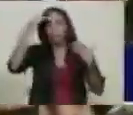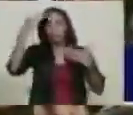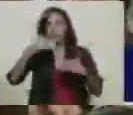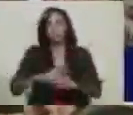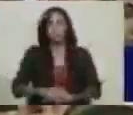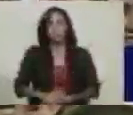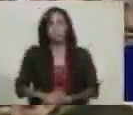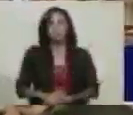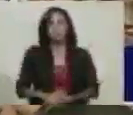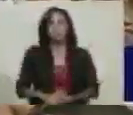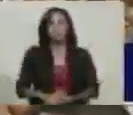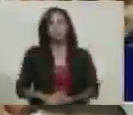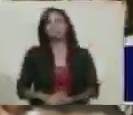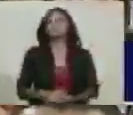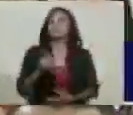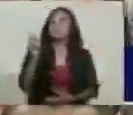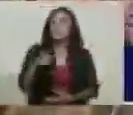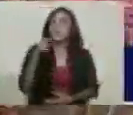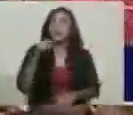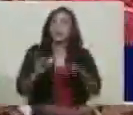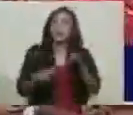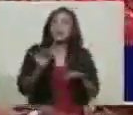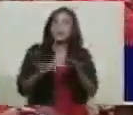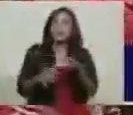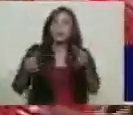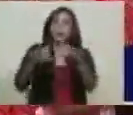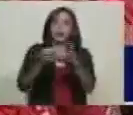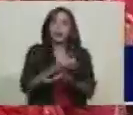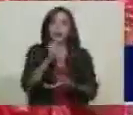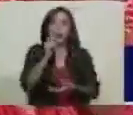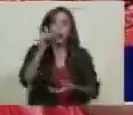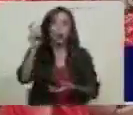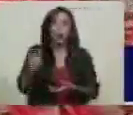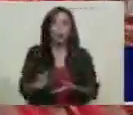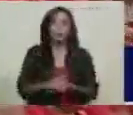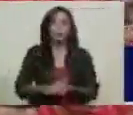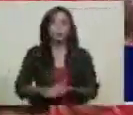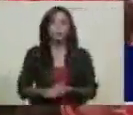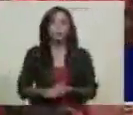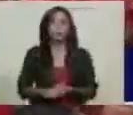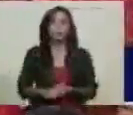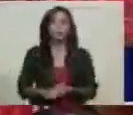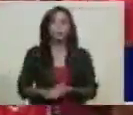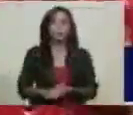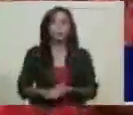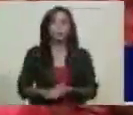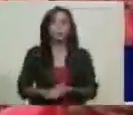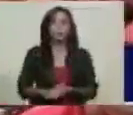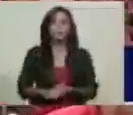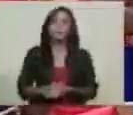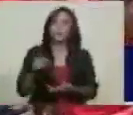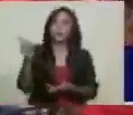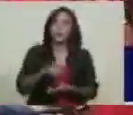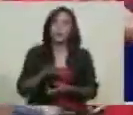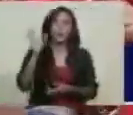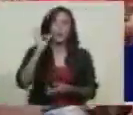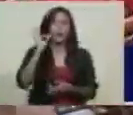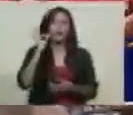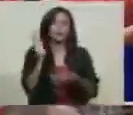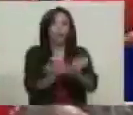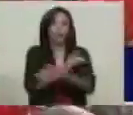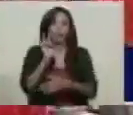a nuestro querido secretario ejecutivo del partido, Eduardo Piñate, y a la aguerrida Robexa